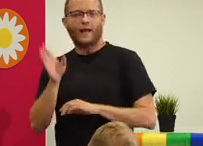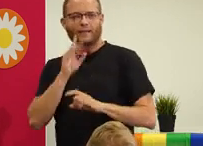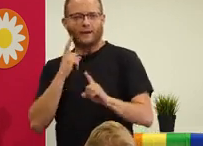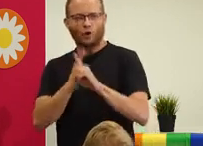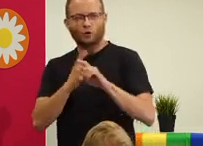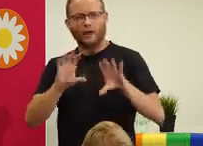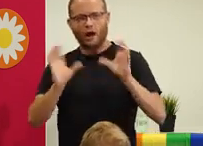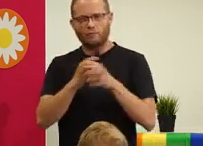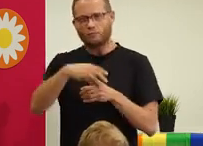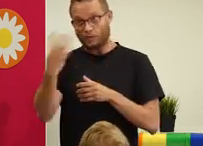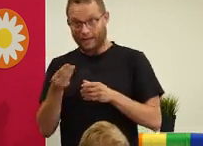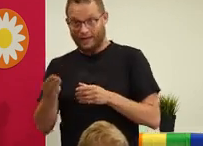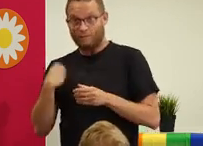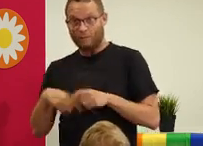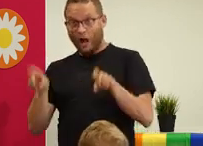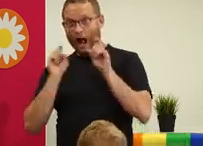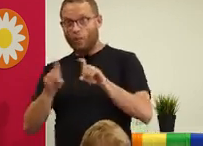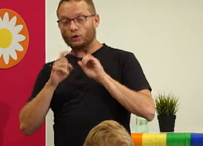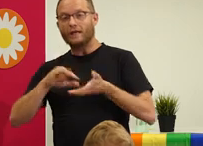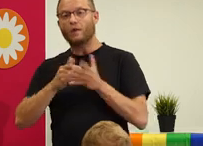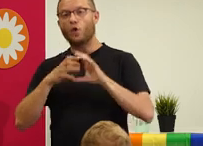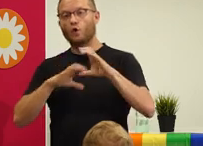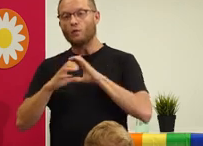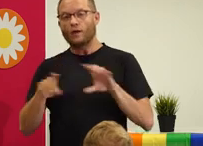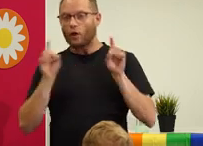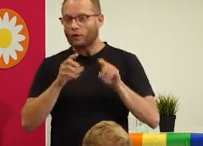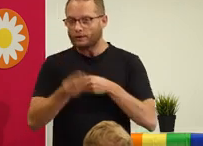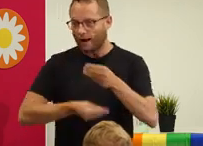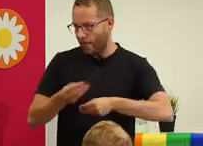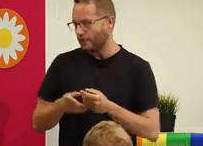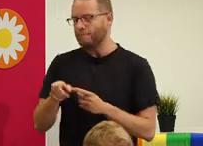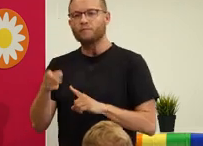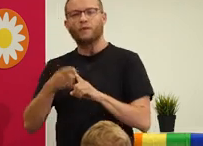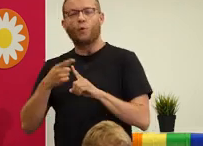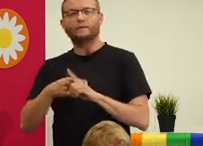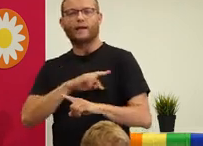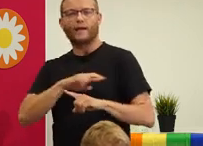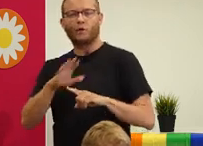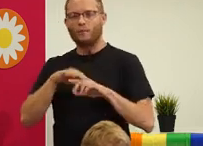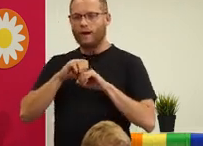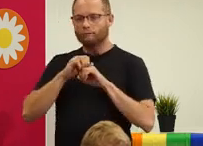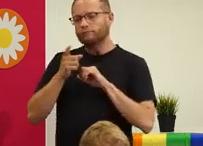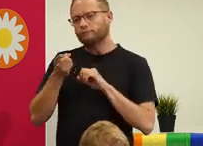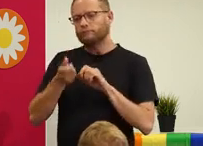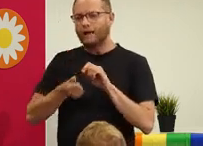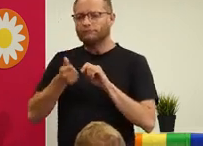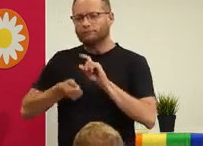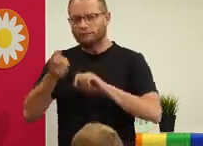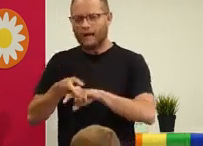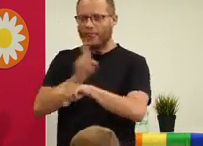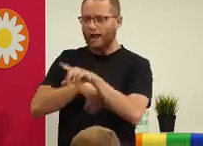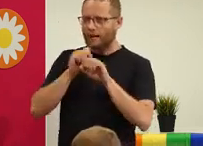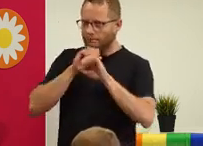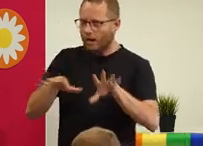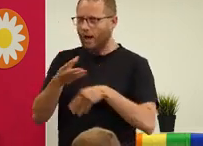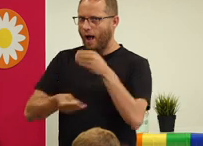colectivo, que son las que adoctrinan a través de los medios de comunicación, que son las que utilizan la religión para aplicar esa vertiente más radical,